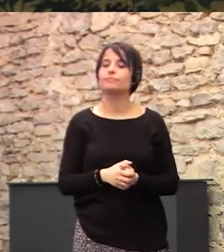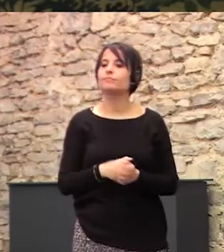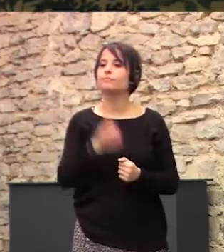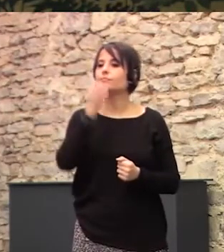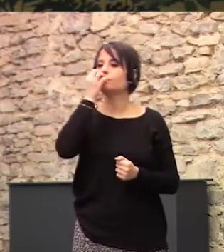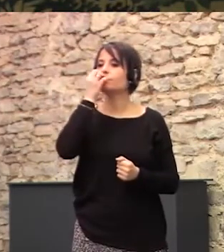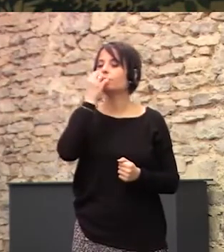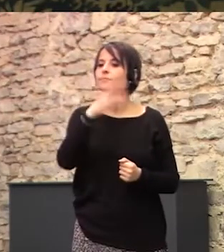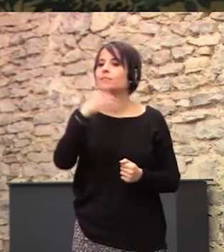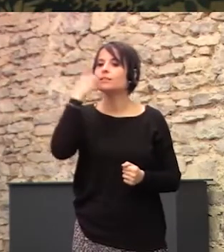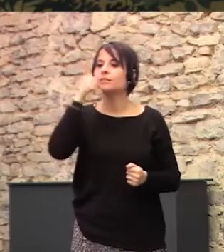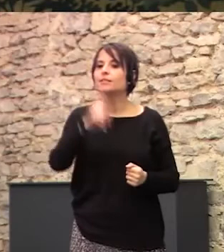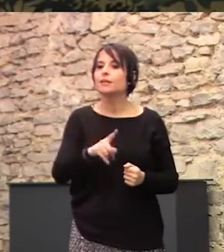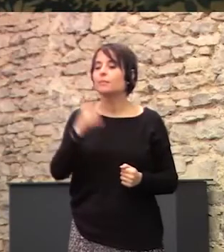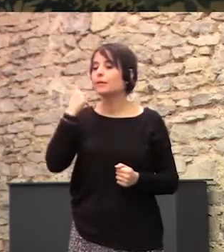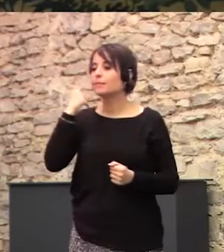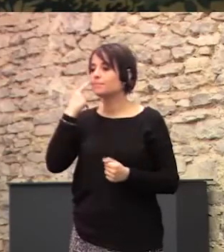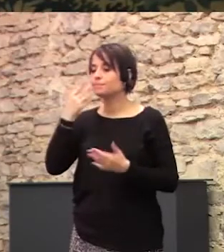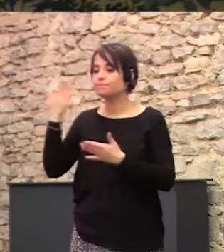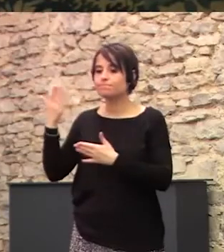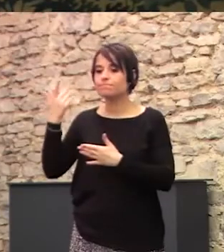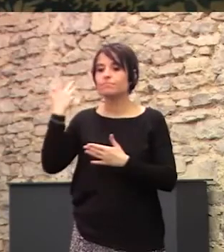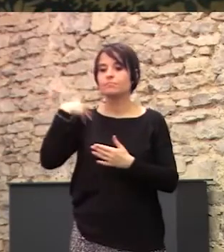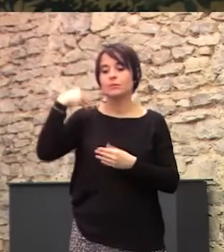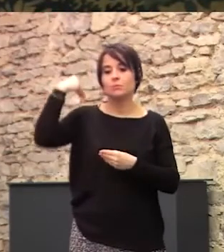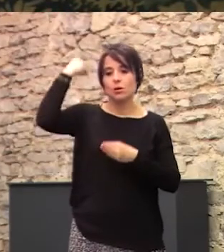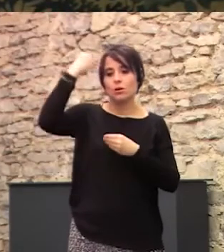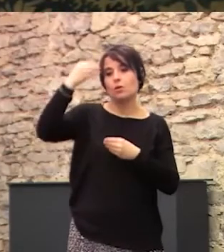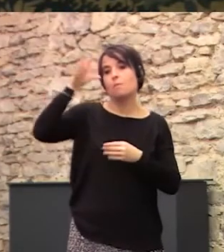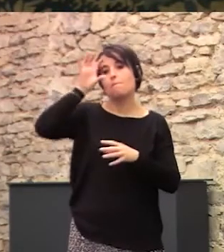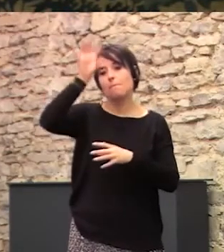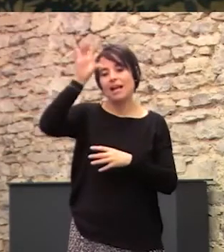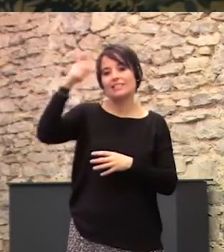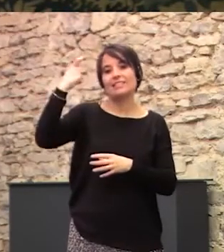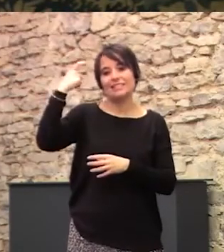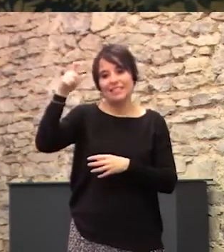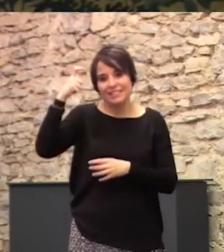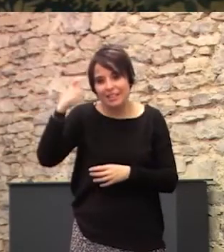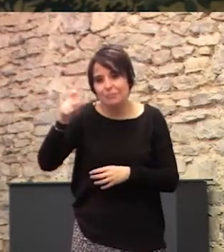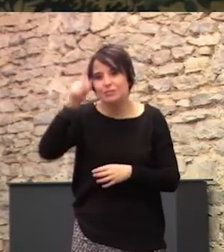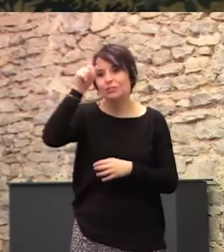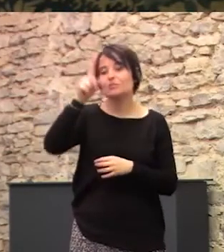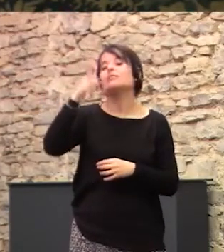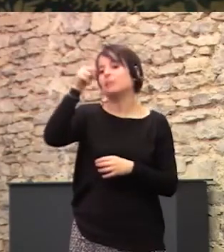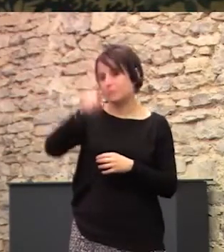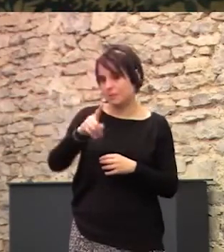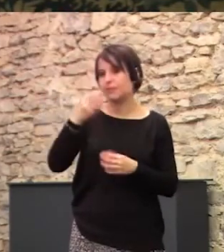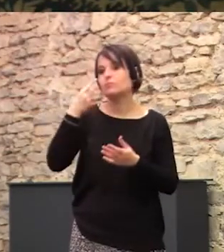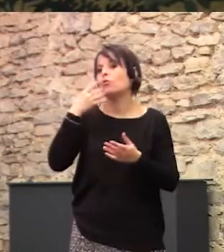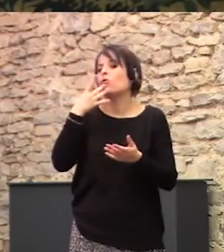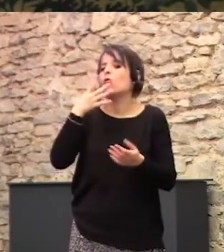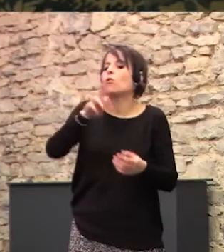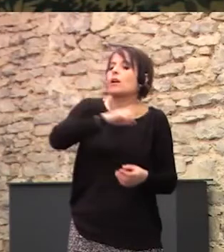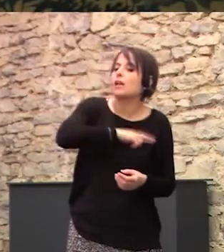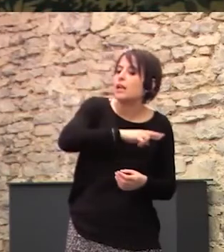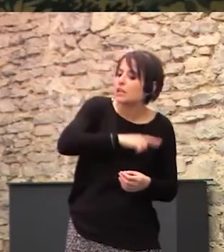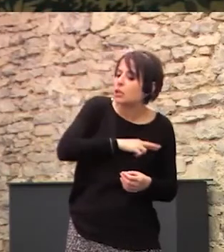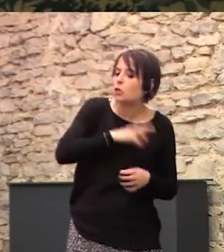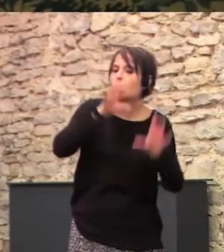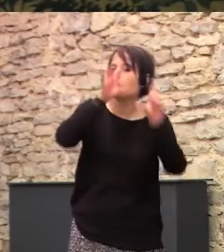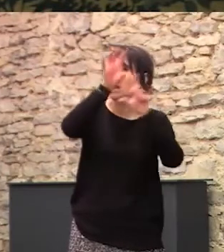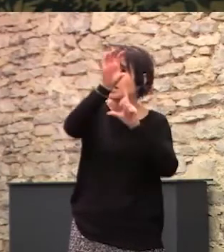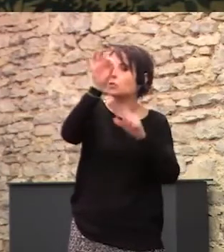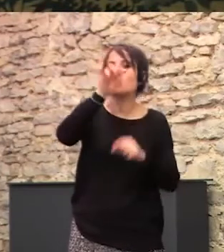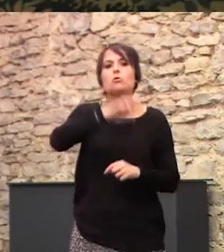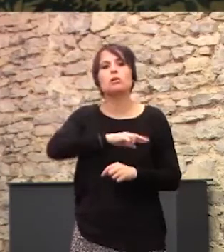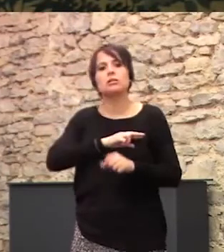Presencia, está presencia en presente en países islámicos y no islámico, está presente en sociedades laicas y sociedades no laicas. En